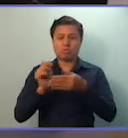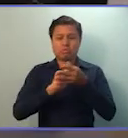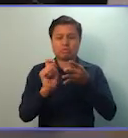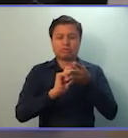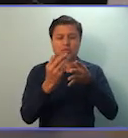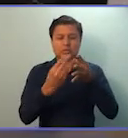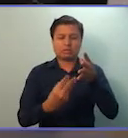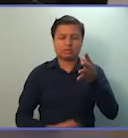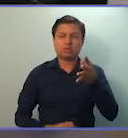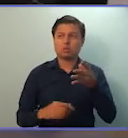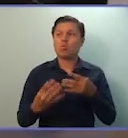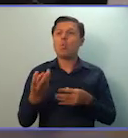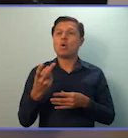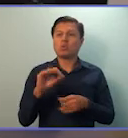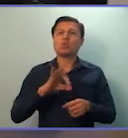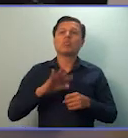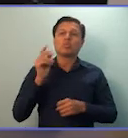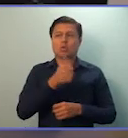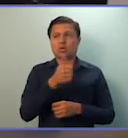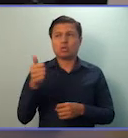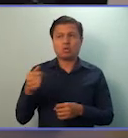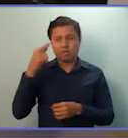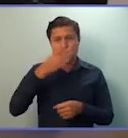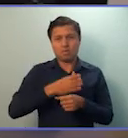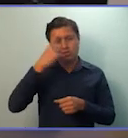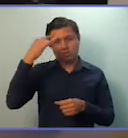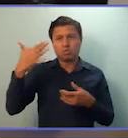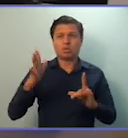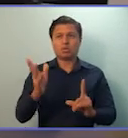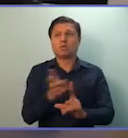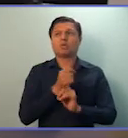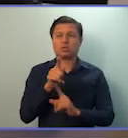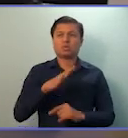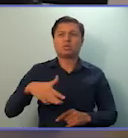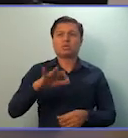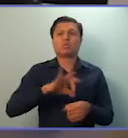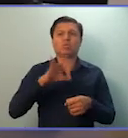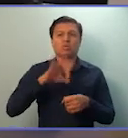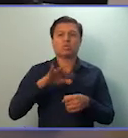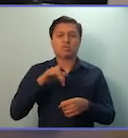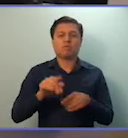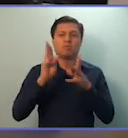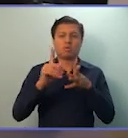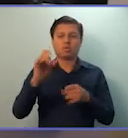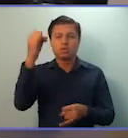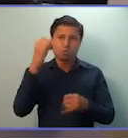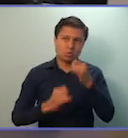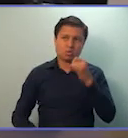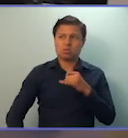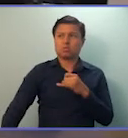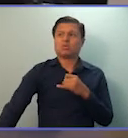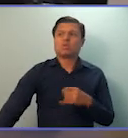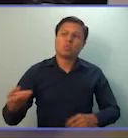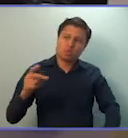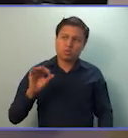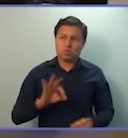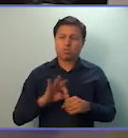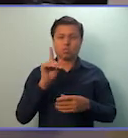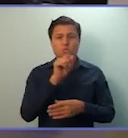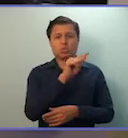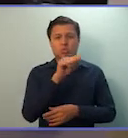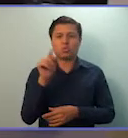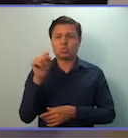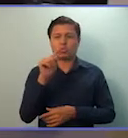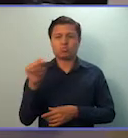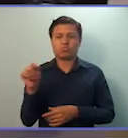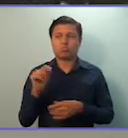de votos válidos enteros que cada uno de los partidos ha obtenido una selección y vamos a dejar de último la cantidad de votos cruzados